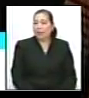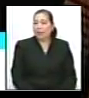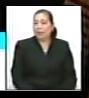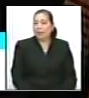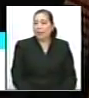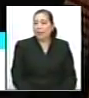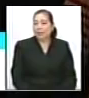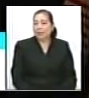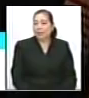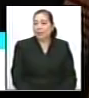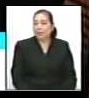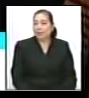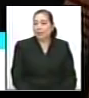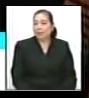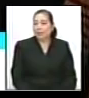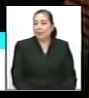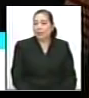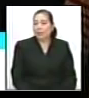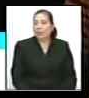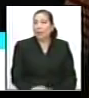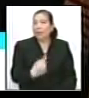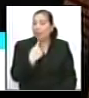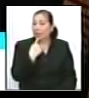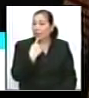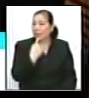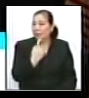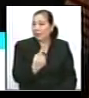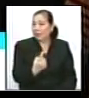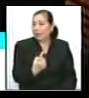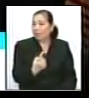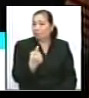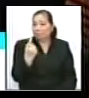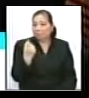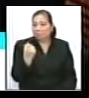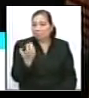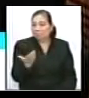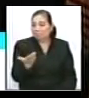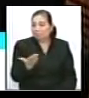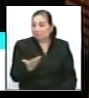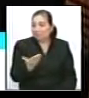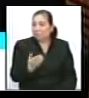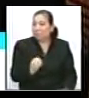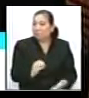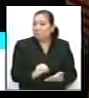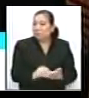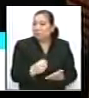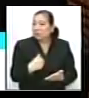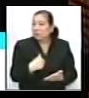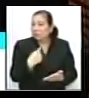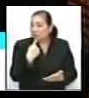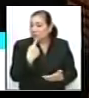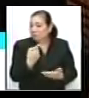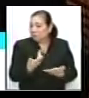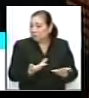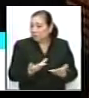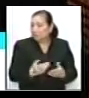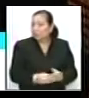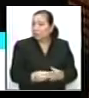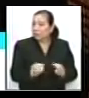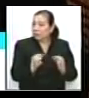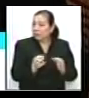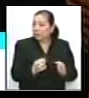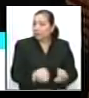caso que nos comunicaran. Entiendo que en la sesión, por lo menos en la que yo participé, hubo una